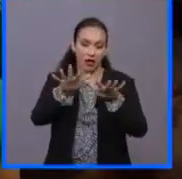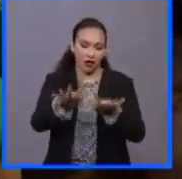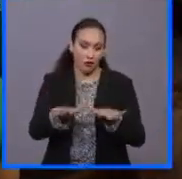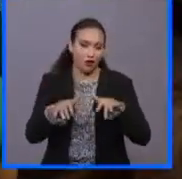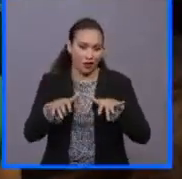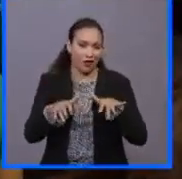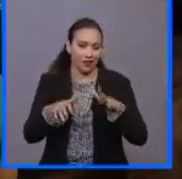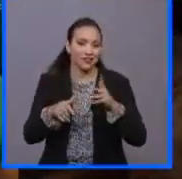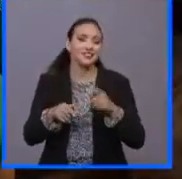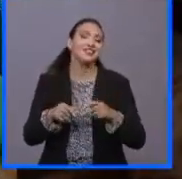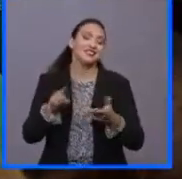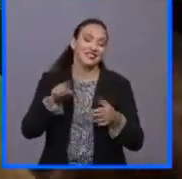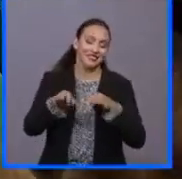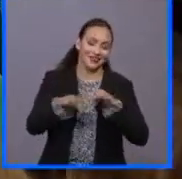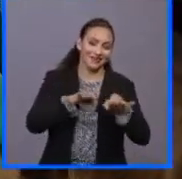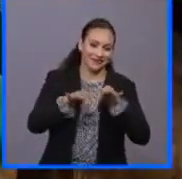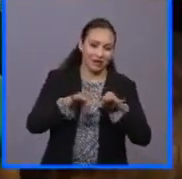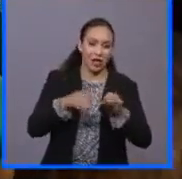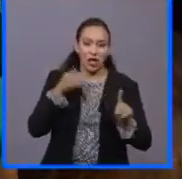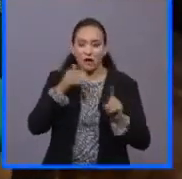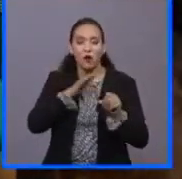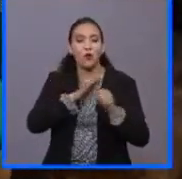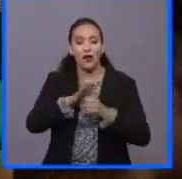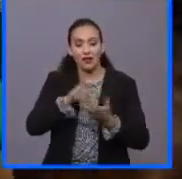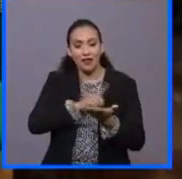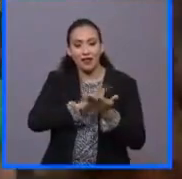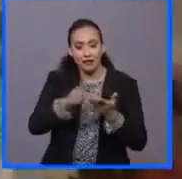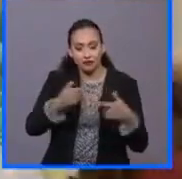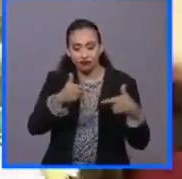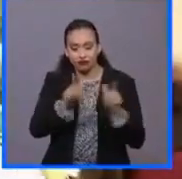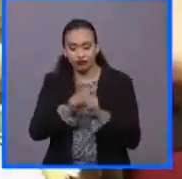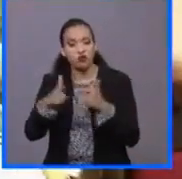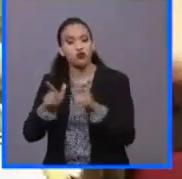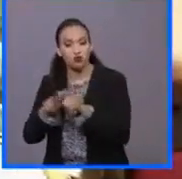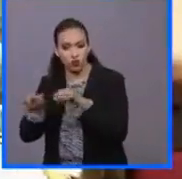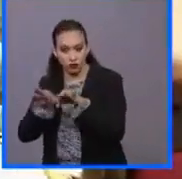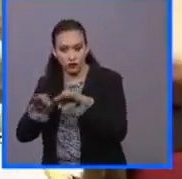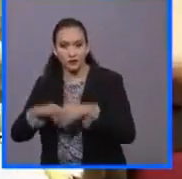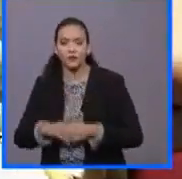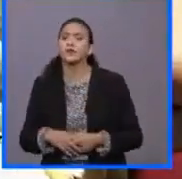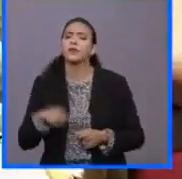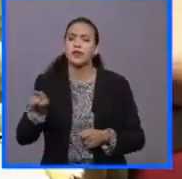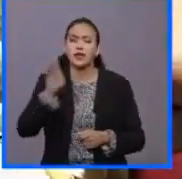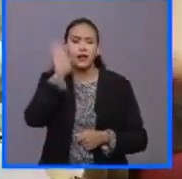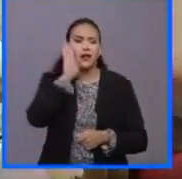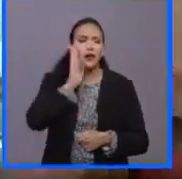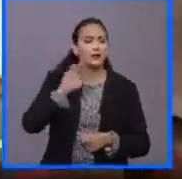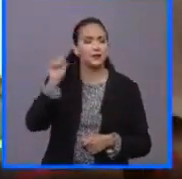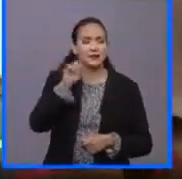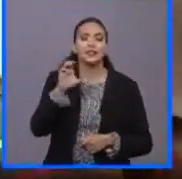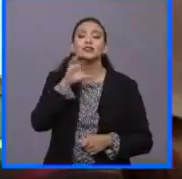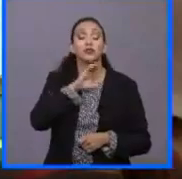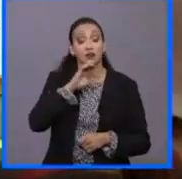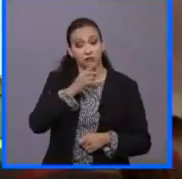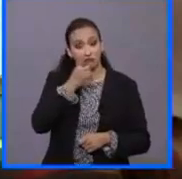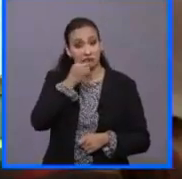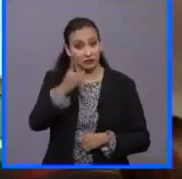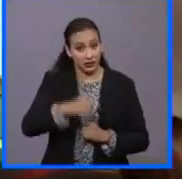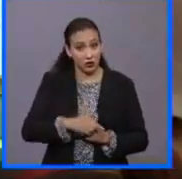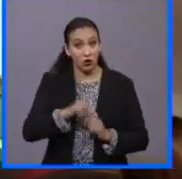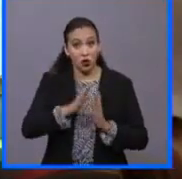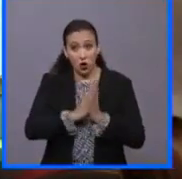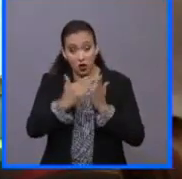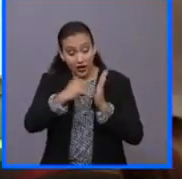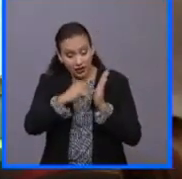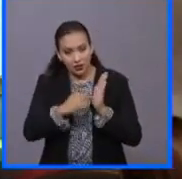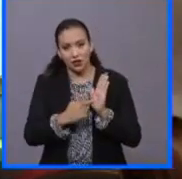en materia laboral con énfasis en derecho colectivo. En este acto, el ministro Juan Luis González Alcántara Carrancá aseguró que estas guías